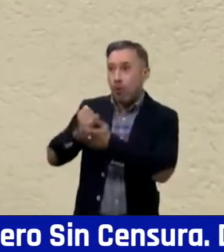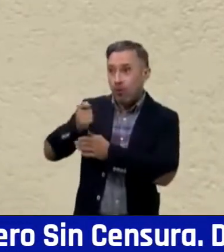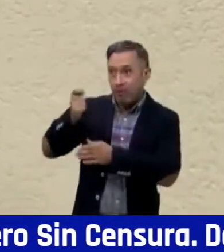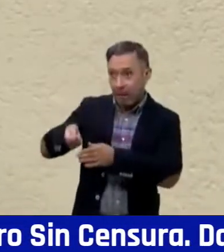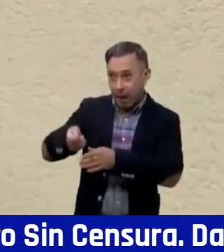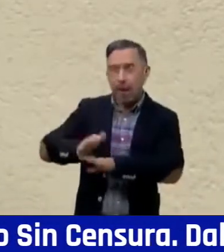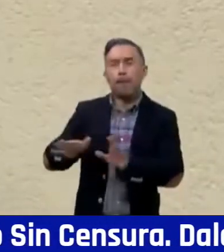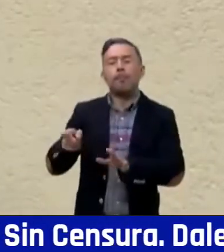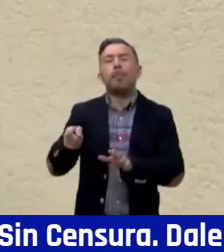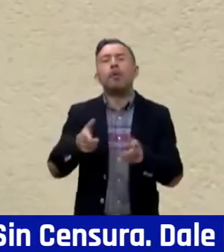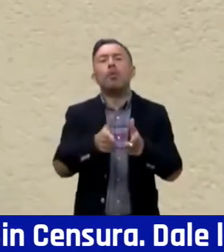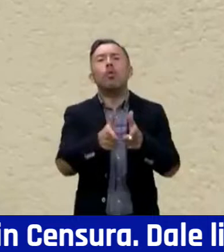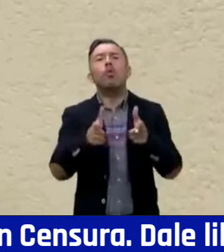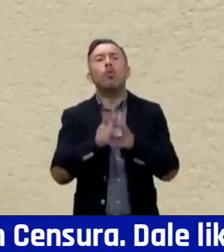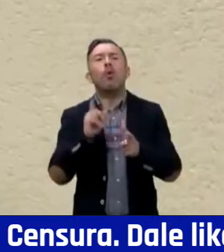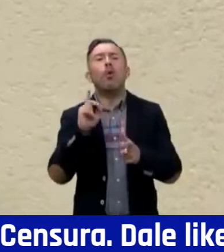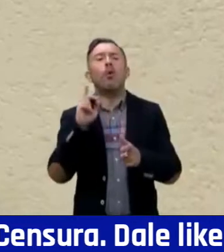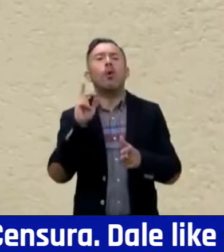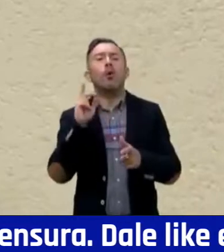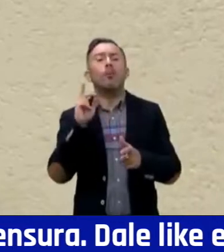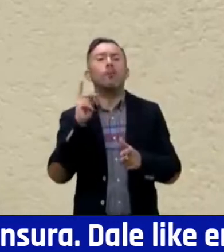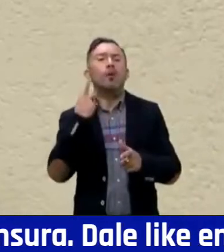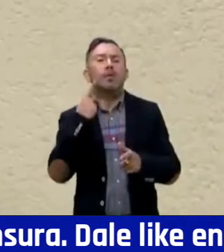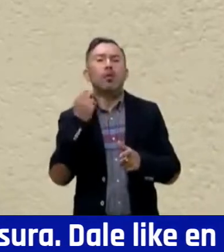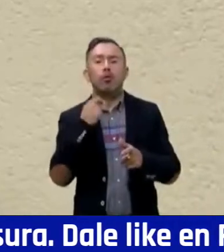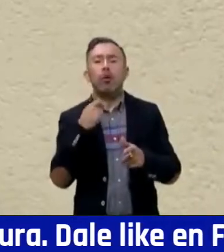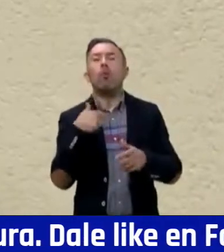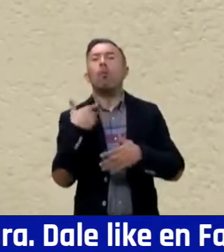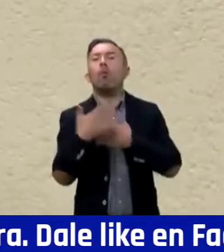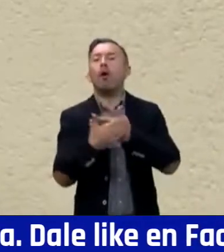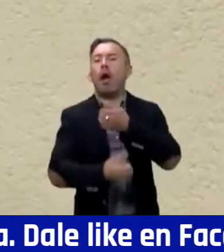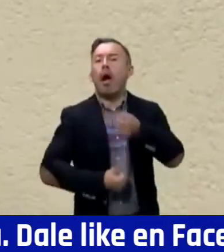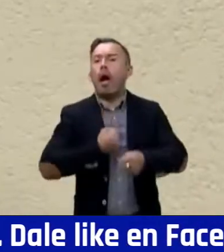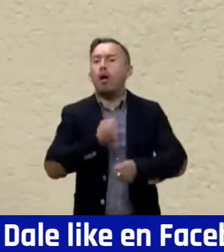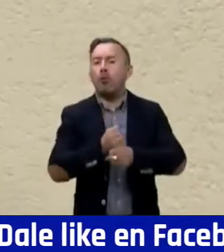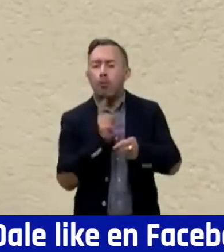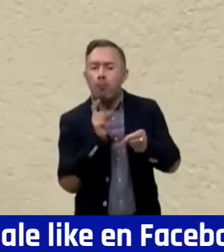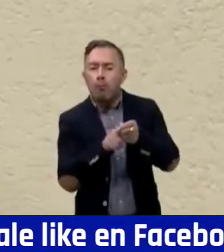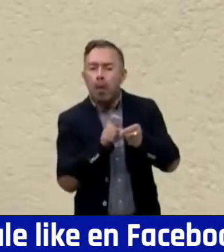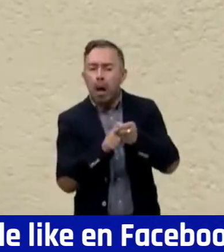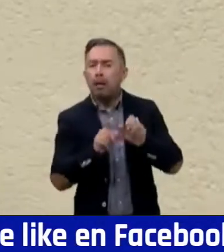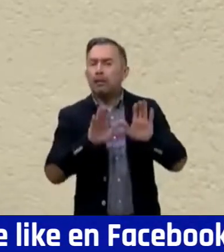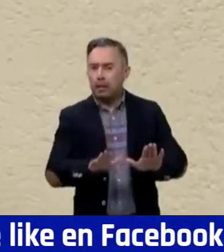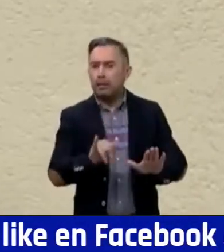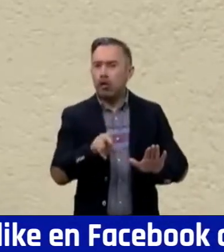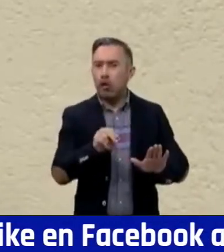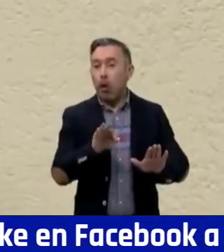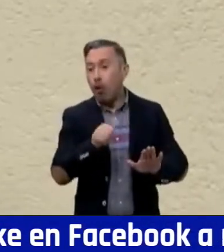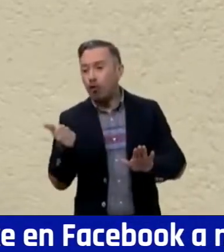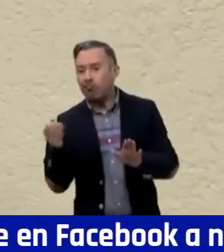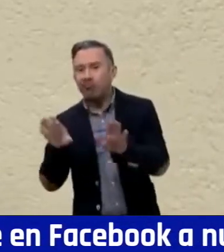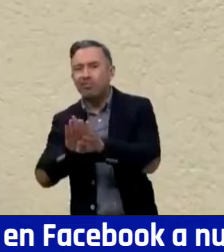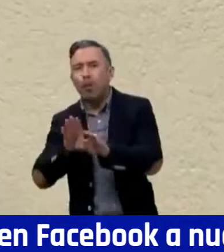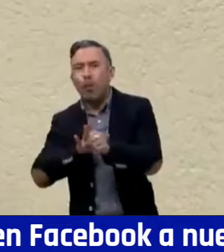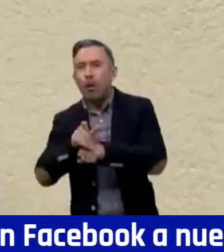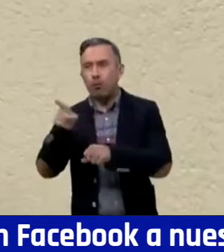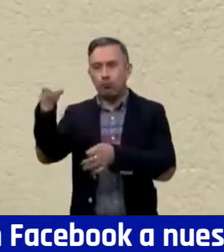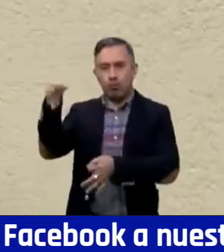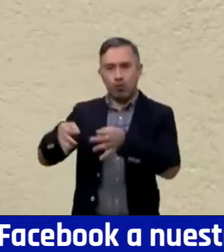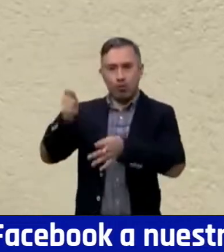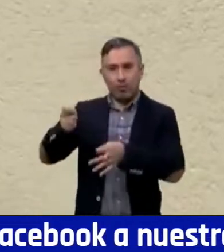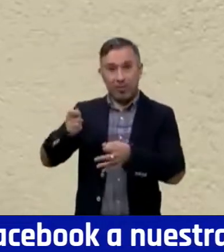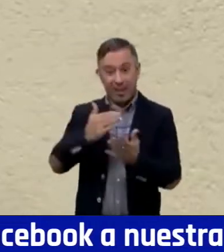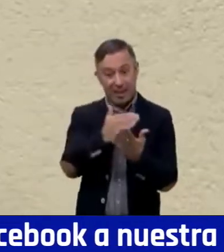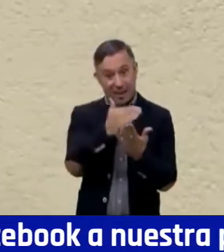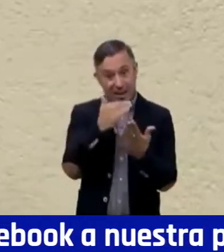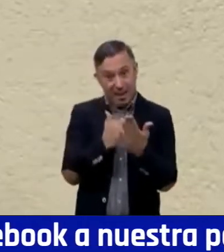se mantendrán en el sistema de partidos para el próximo año. De hecho, el siguiente punto del orden del día de esta sesión implica el informe